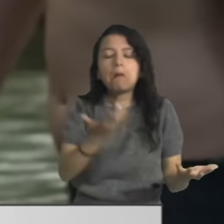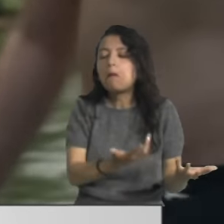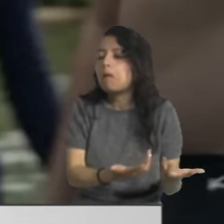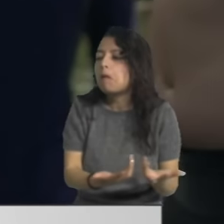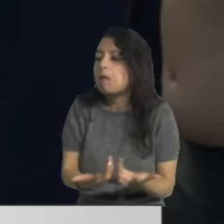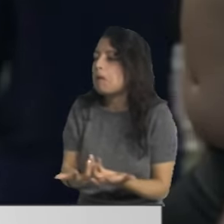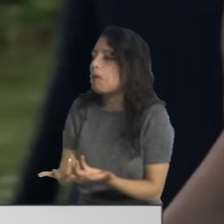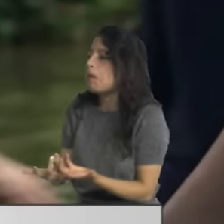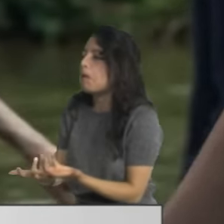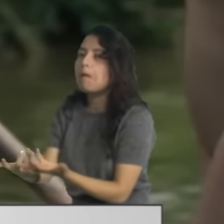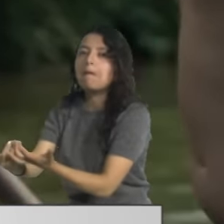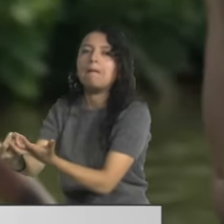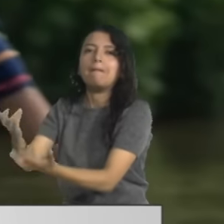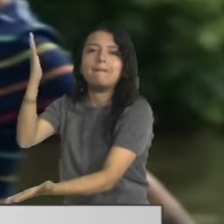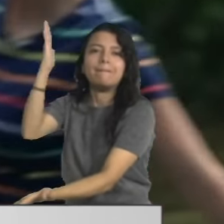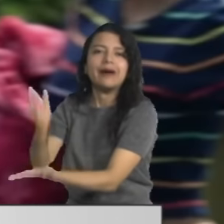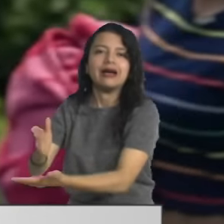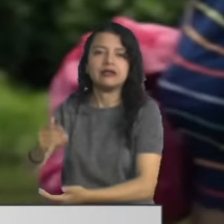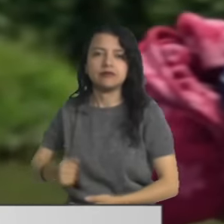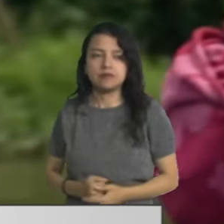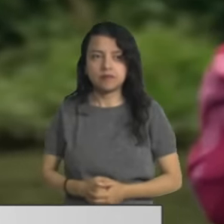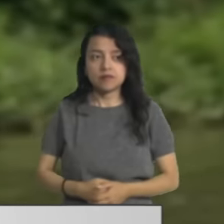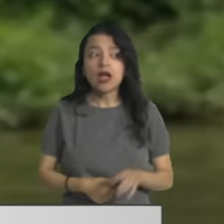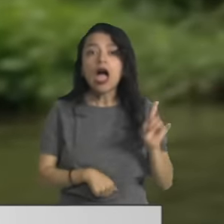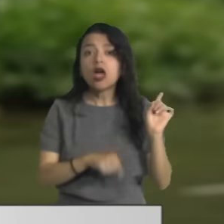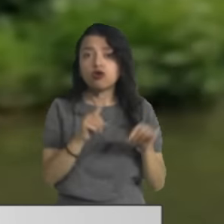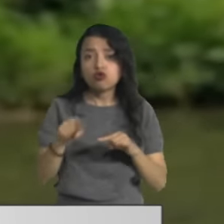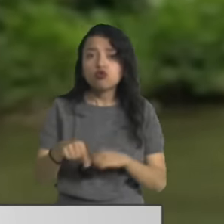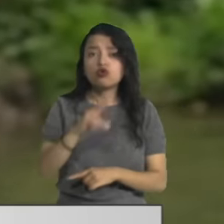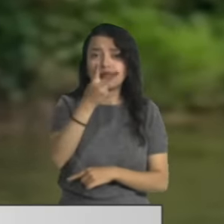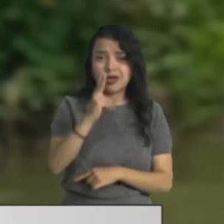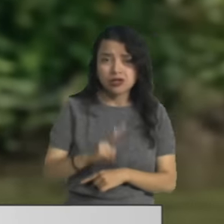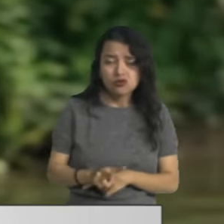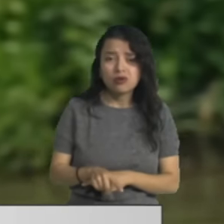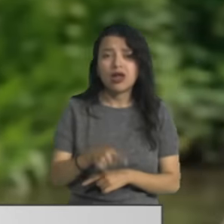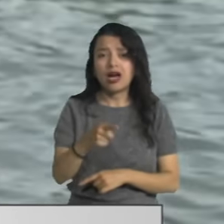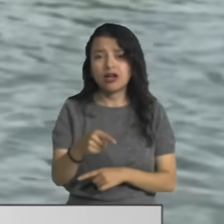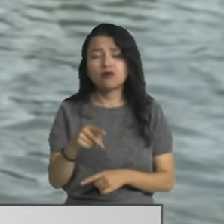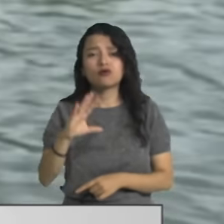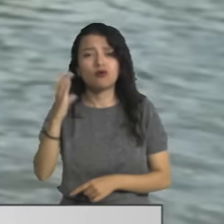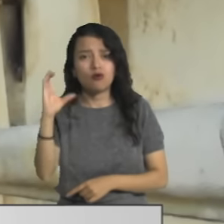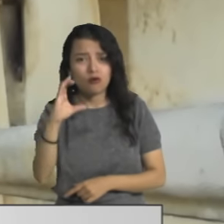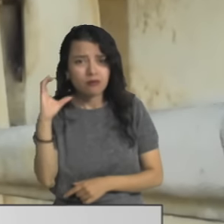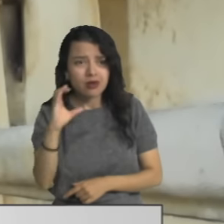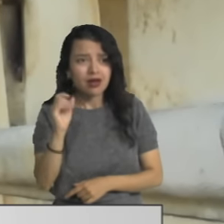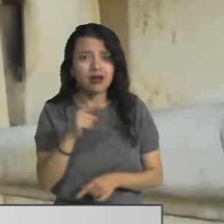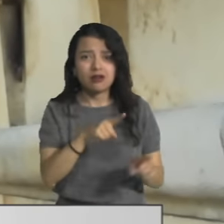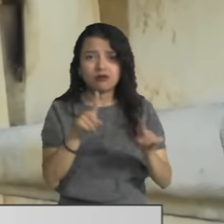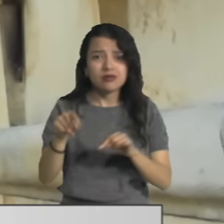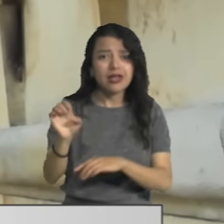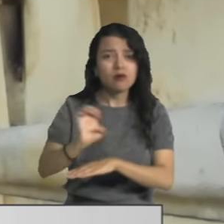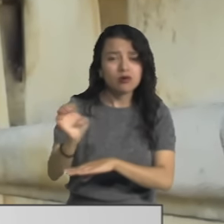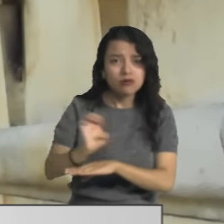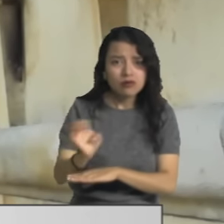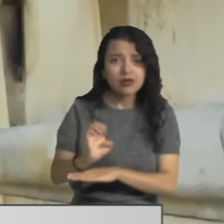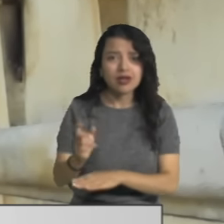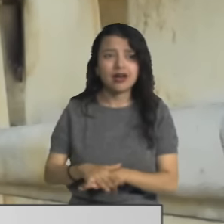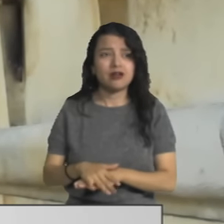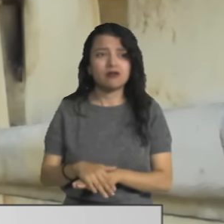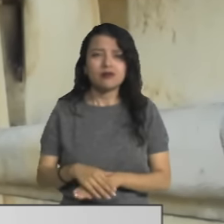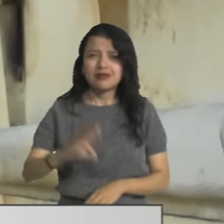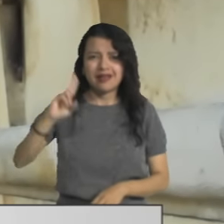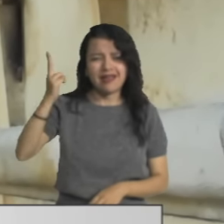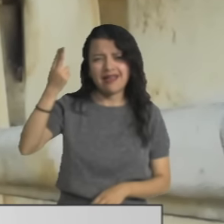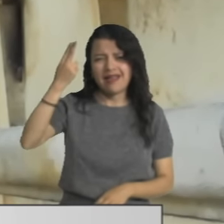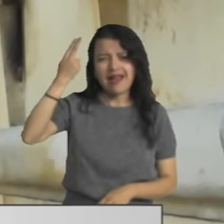son venezolanos, aunque también destacan ecuatorianos, colombianos, haitianos y chinos. Estaremos atentos a las declaraciones del